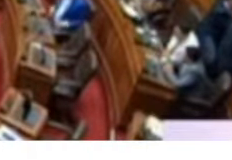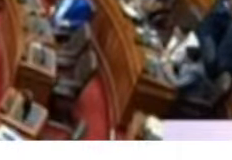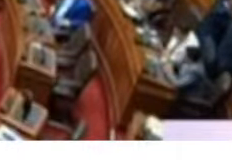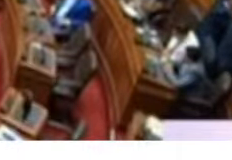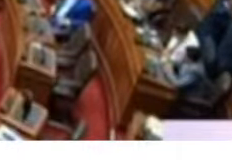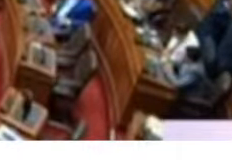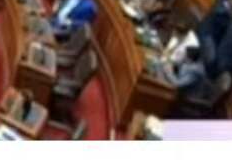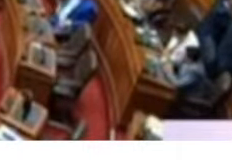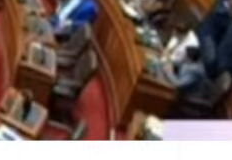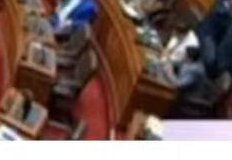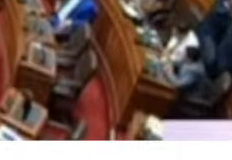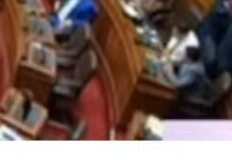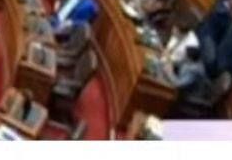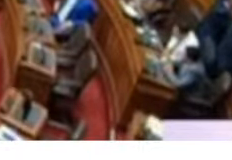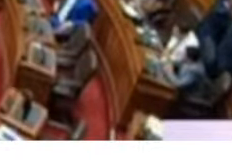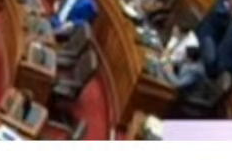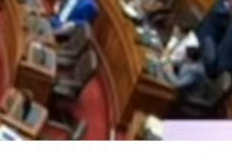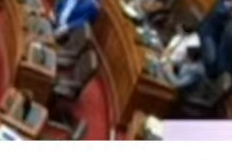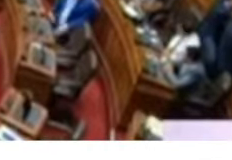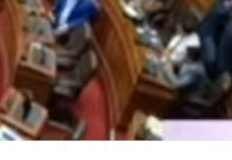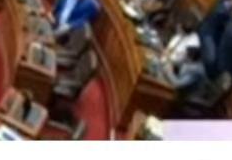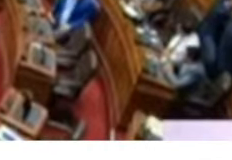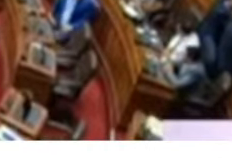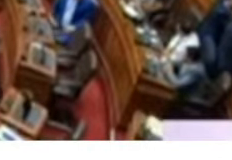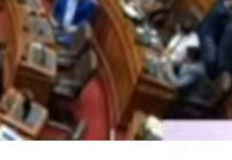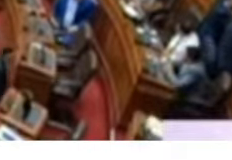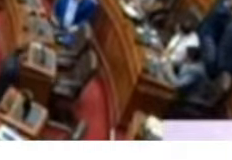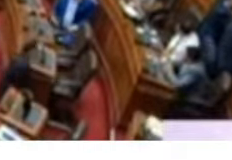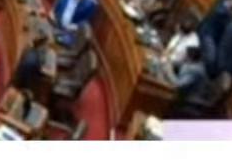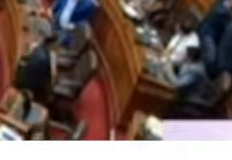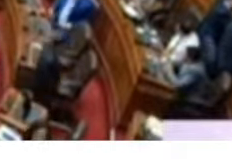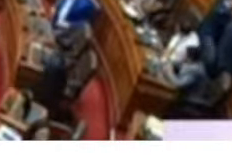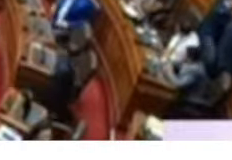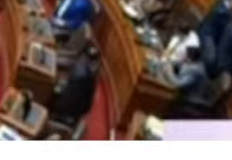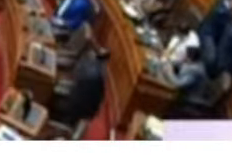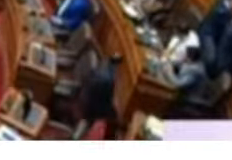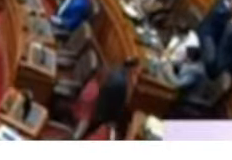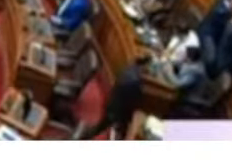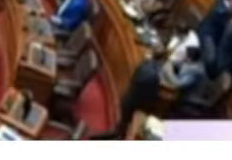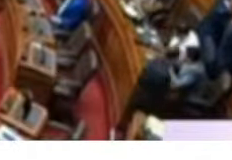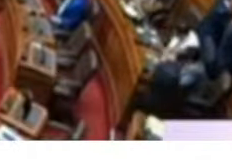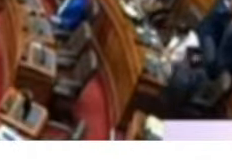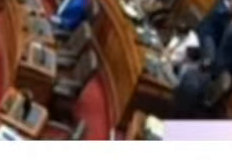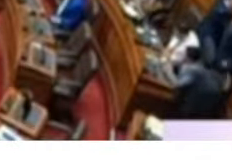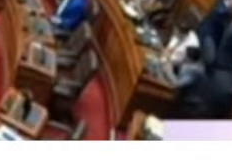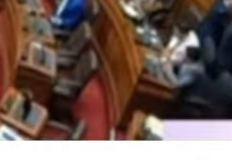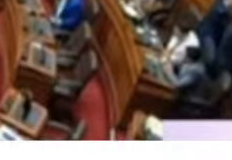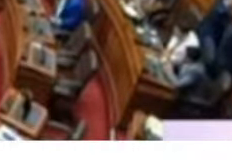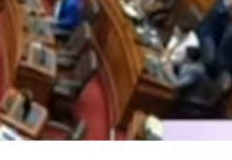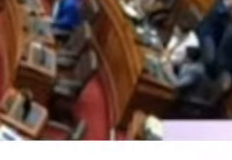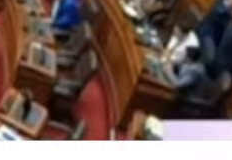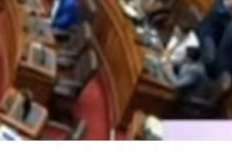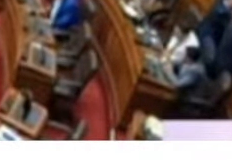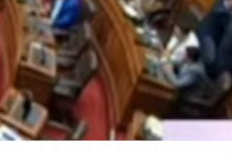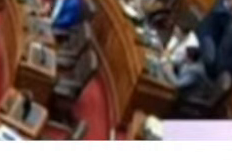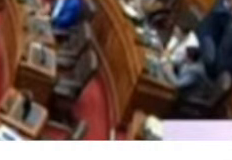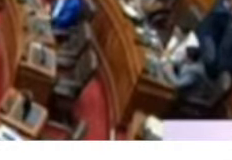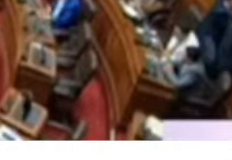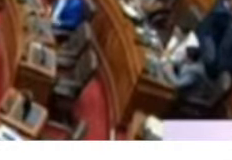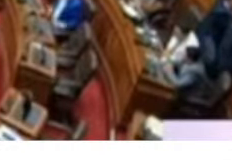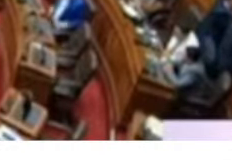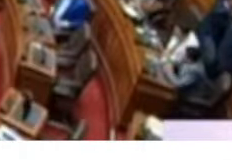Buenas tardes, mi nombre es José Fernández, somos JF Digital y en estos momentos estamos en el Congreso de la República en esta